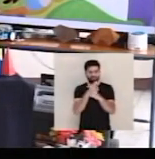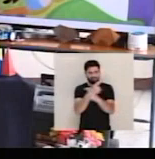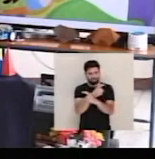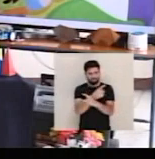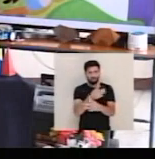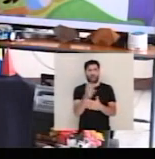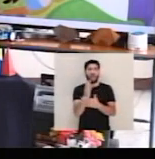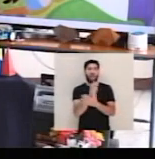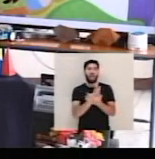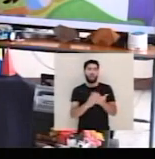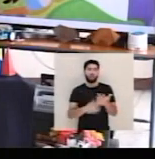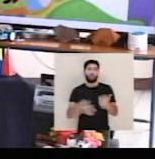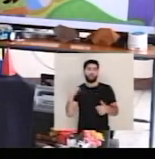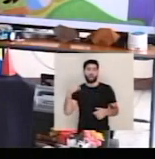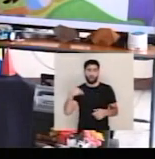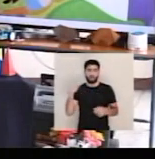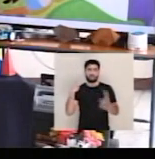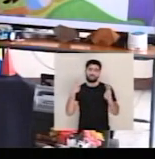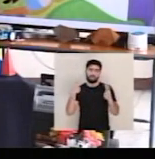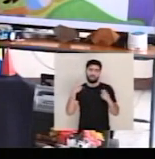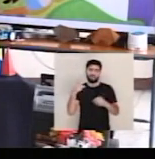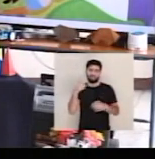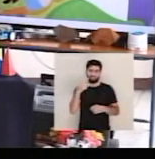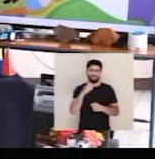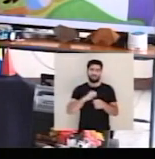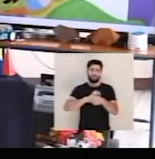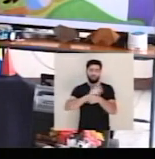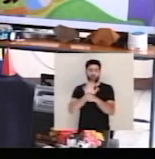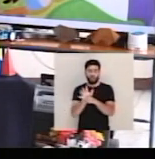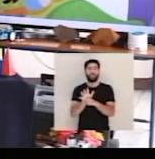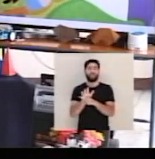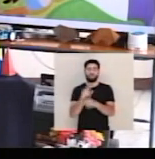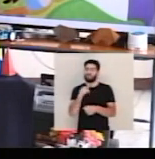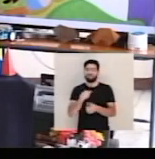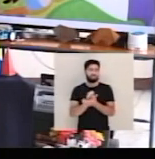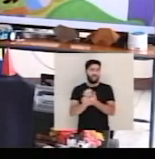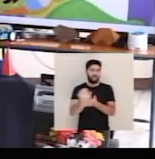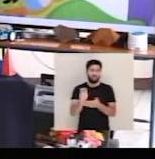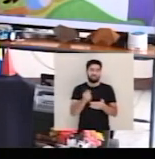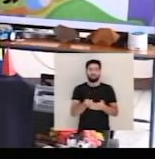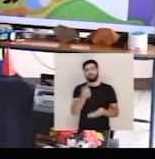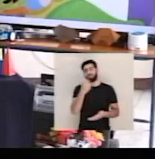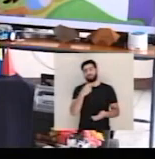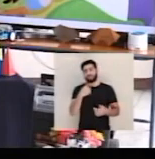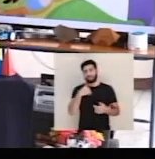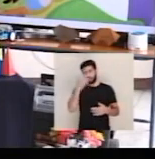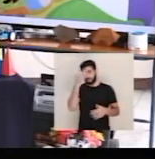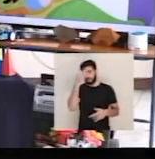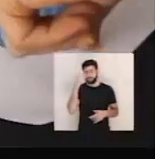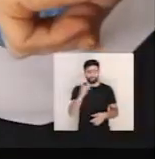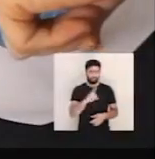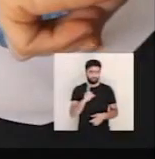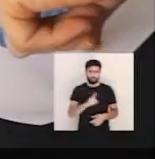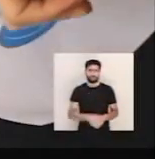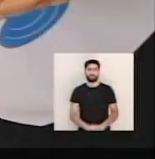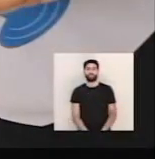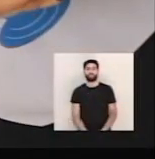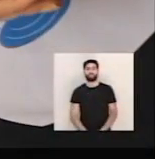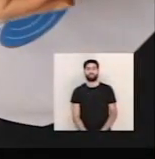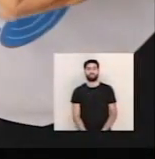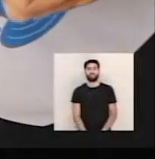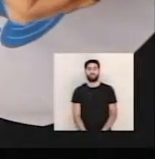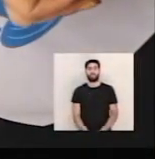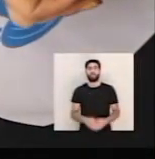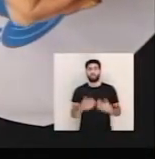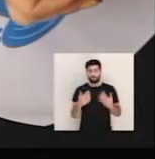bacterias o ahora que es el coronavirus, esto no nos afecte. ¿Qué pasa? Pasamos